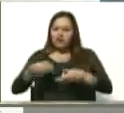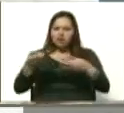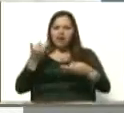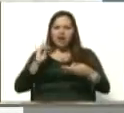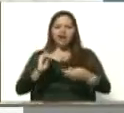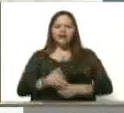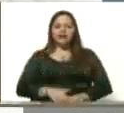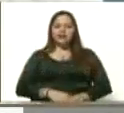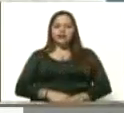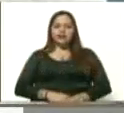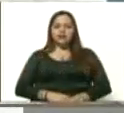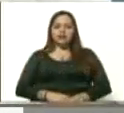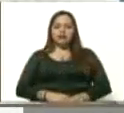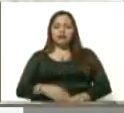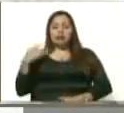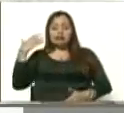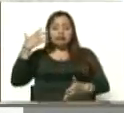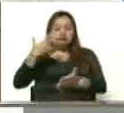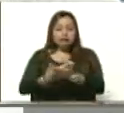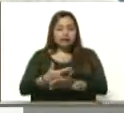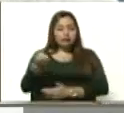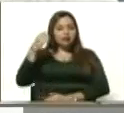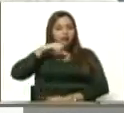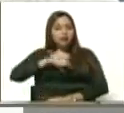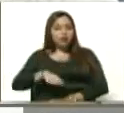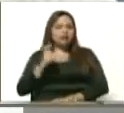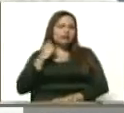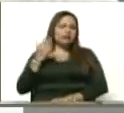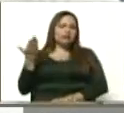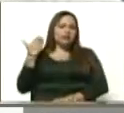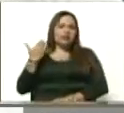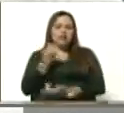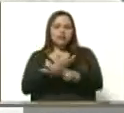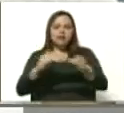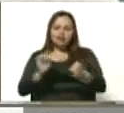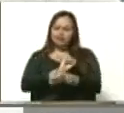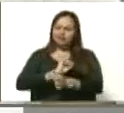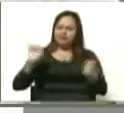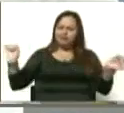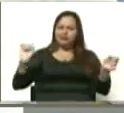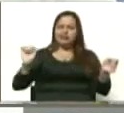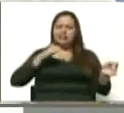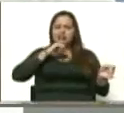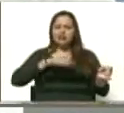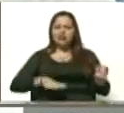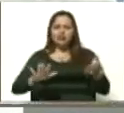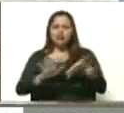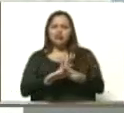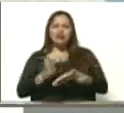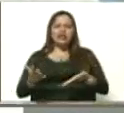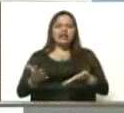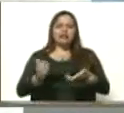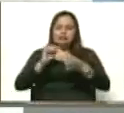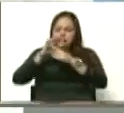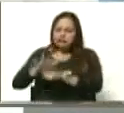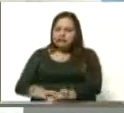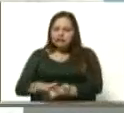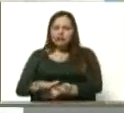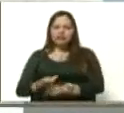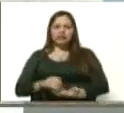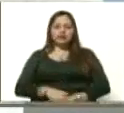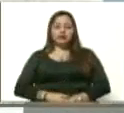tenido, desde épocas de la colonia y de la independencia, romper las cadenas del yugo colonialista. Entonces, por